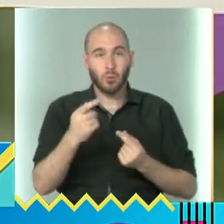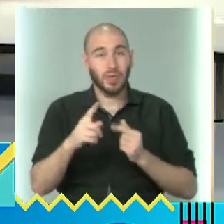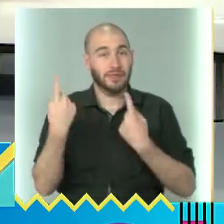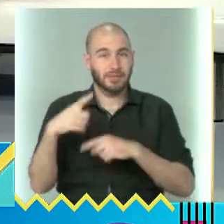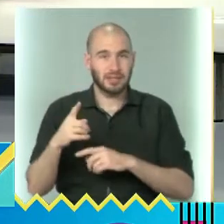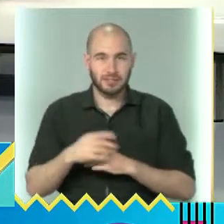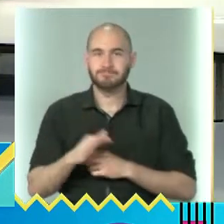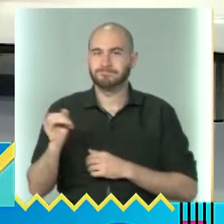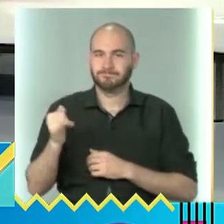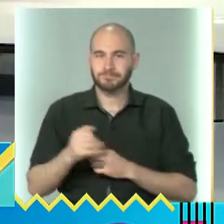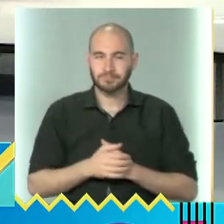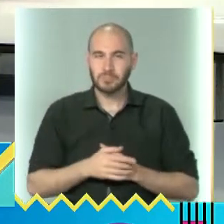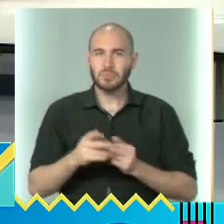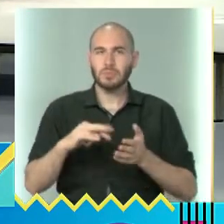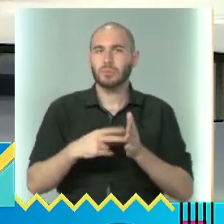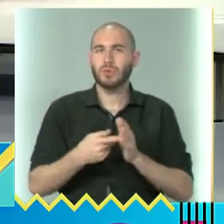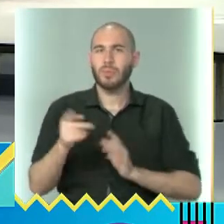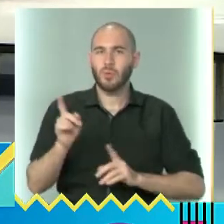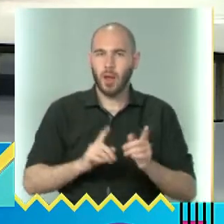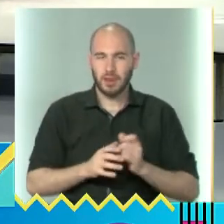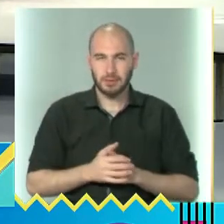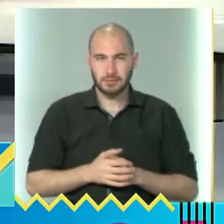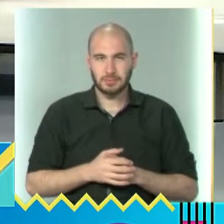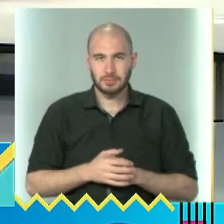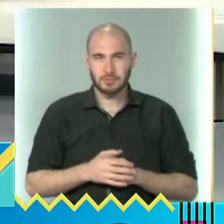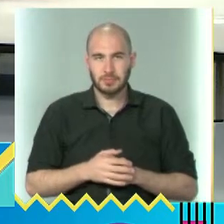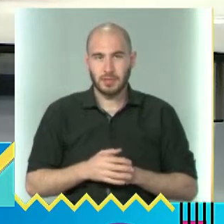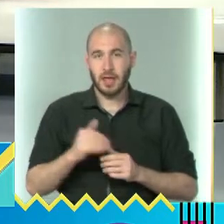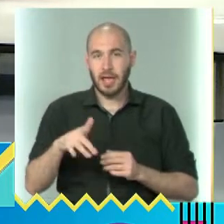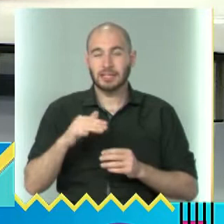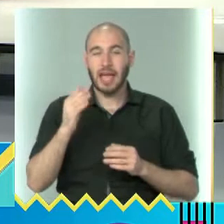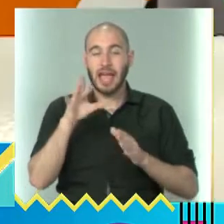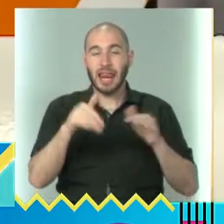de eso, ¿no? Claro, sí. El problema, en realidad, con esta